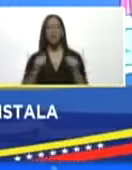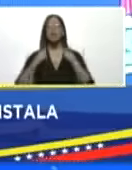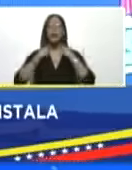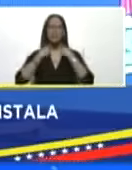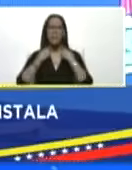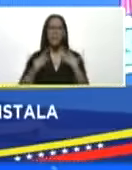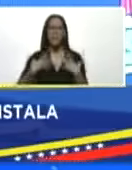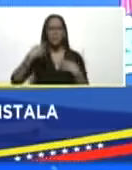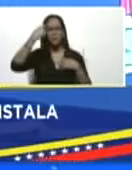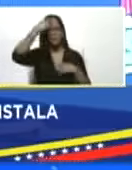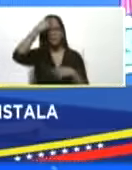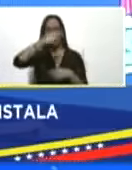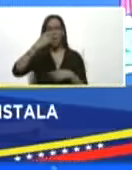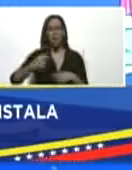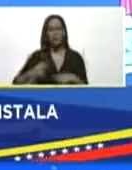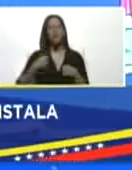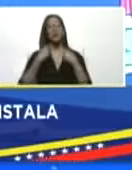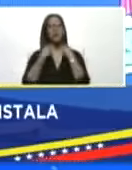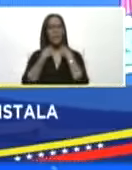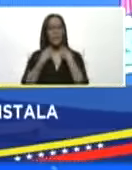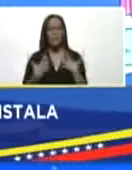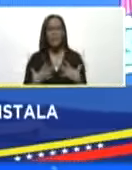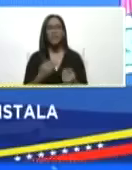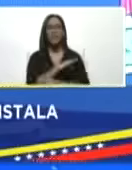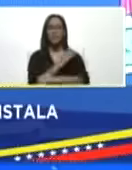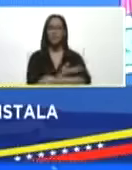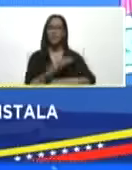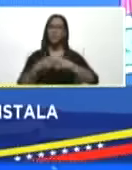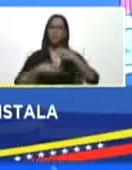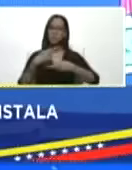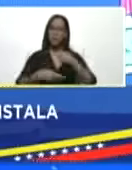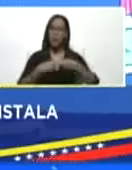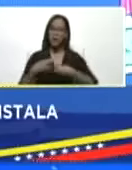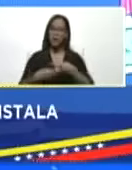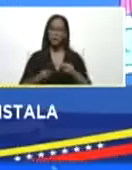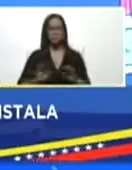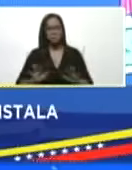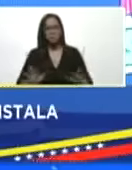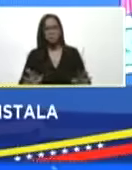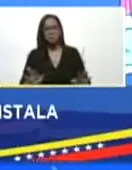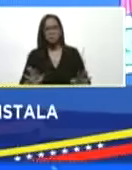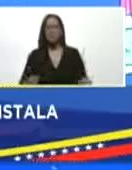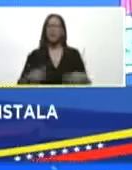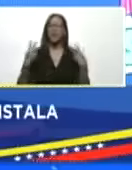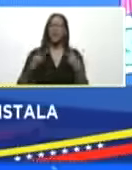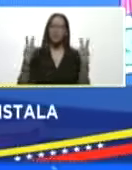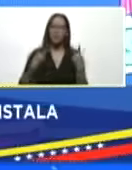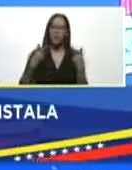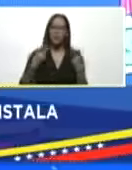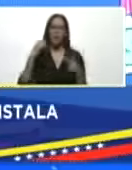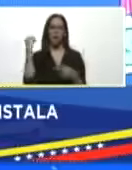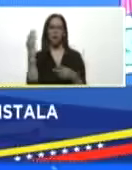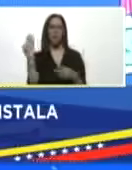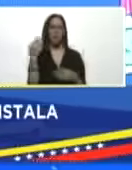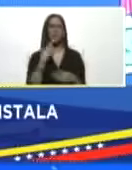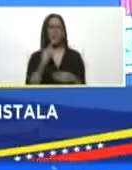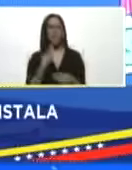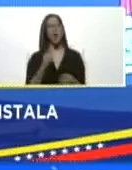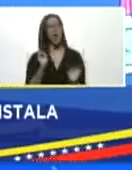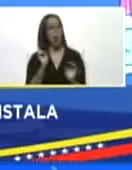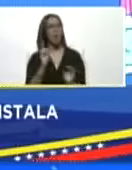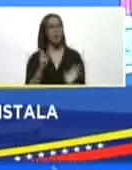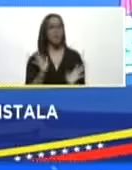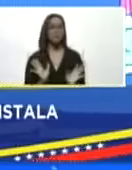pueblo, la derrota de las fuerzas revolucionarias y la victoria de la oligarquía, dijimos, ha triunfado